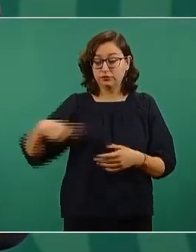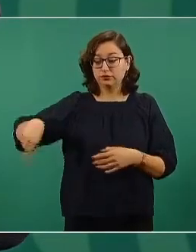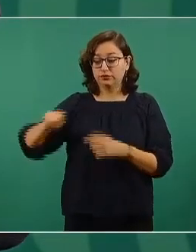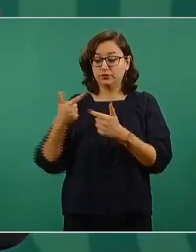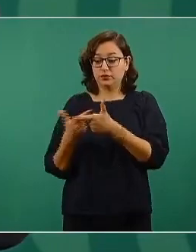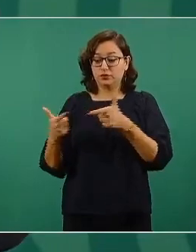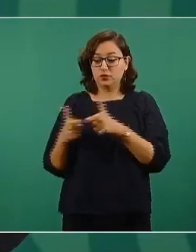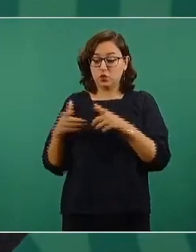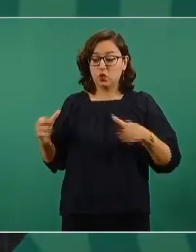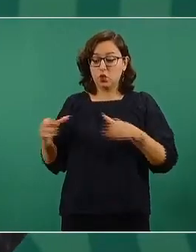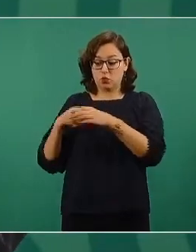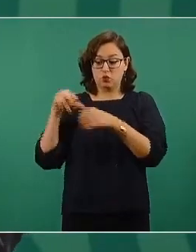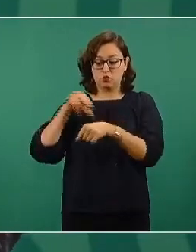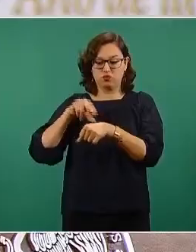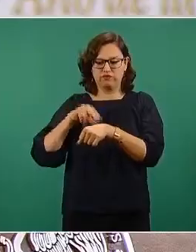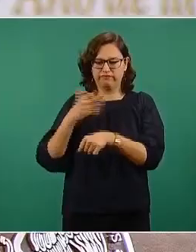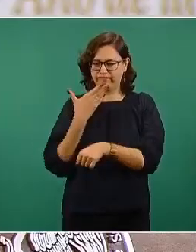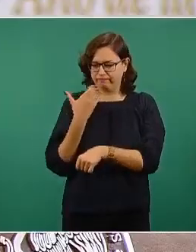se le da